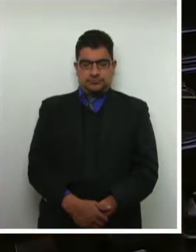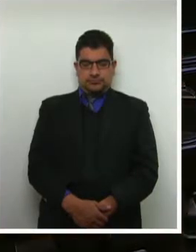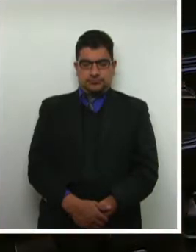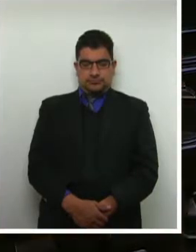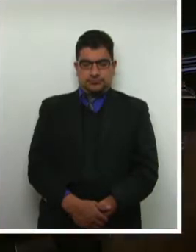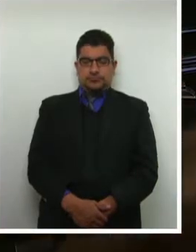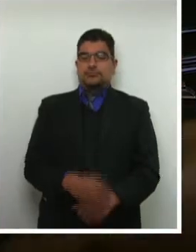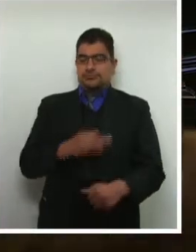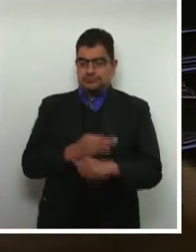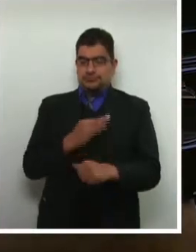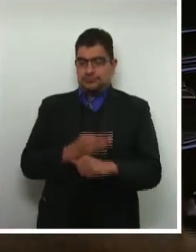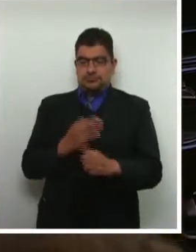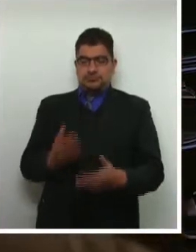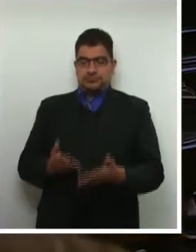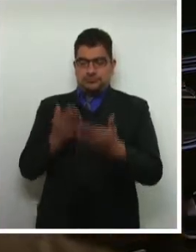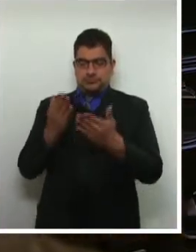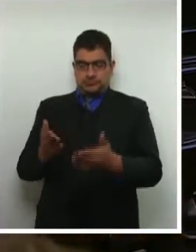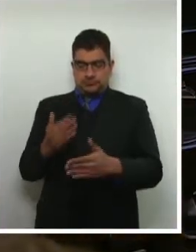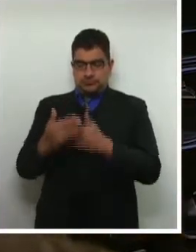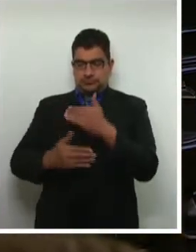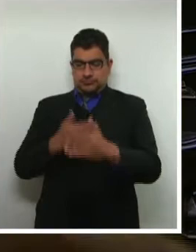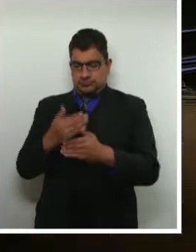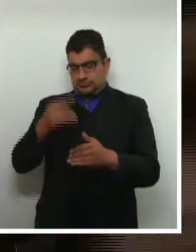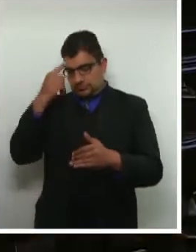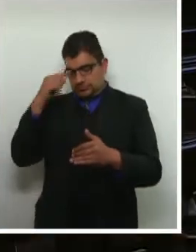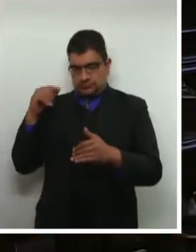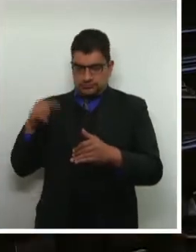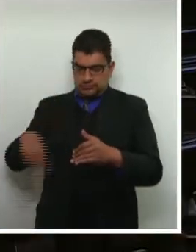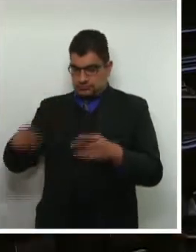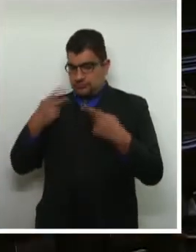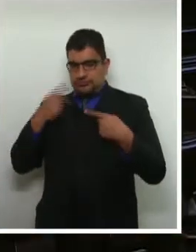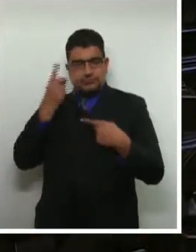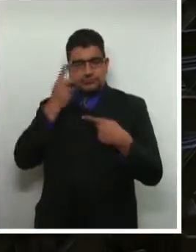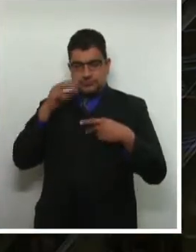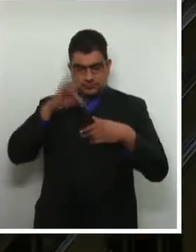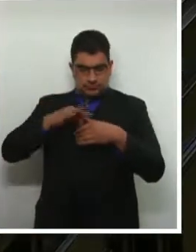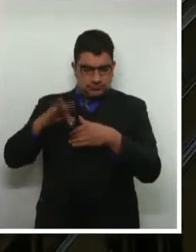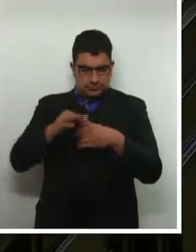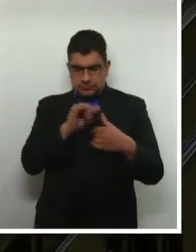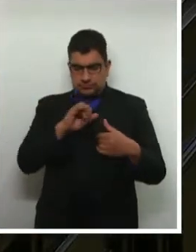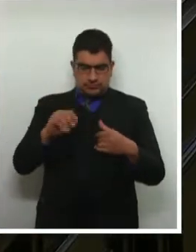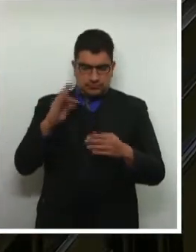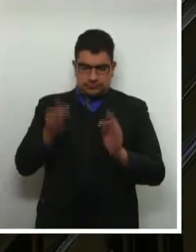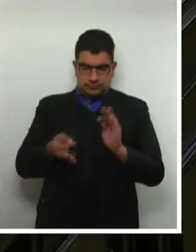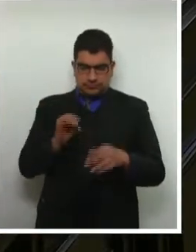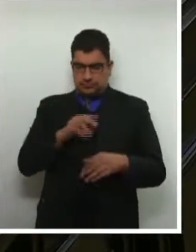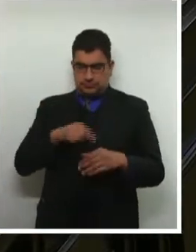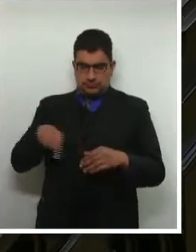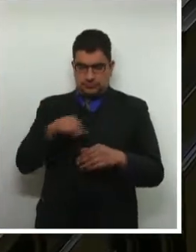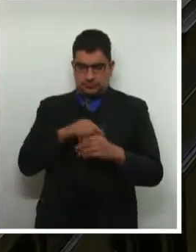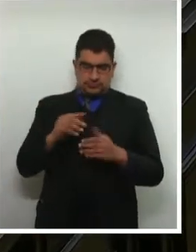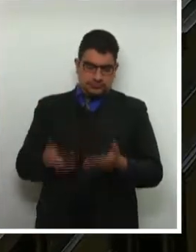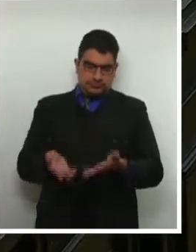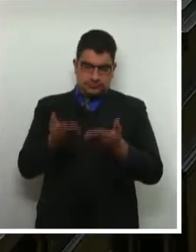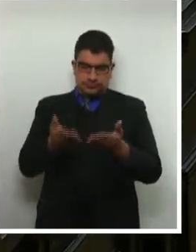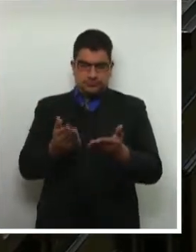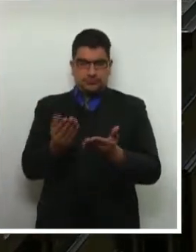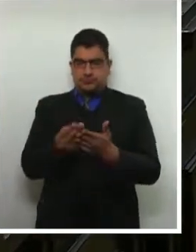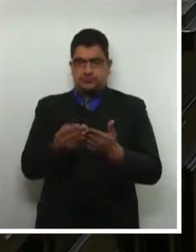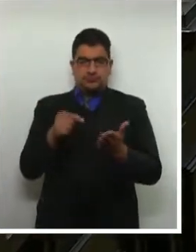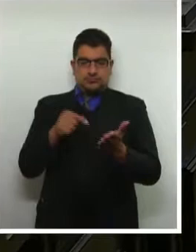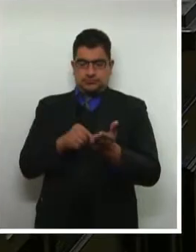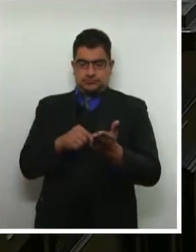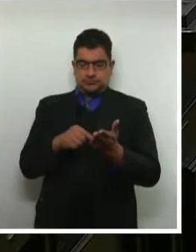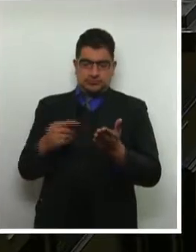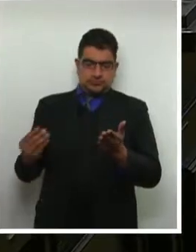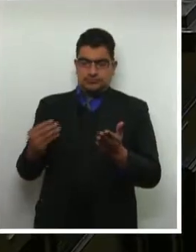En estos momentos se procede a la votación de esta reserva. Hay que señalar que es una reserva que fue